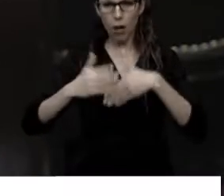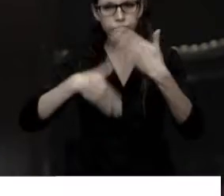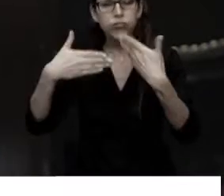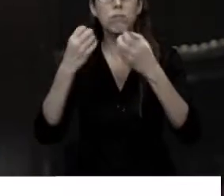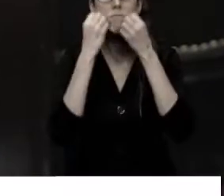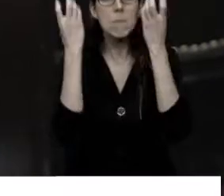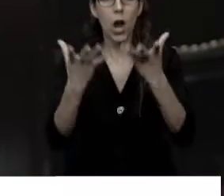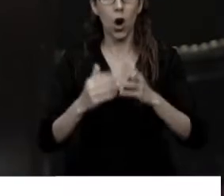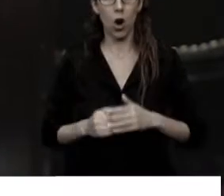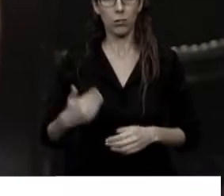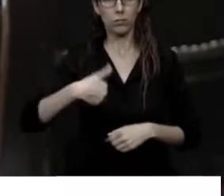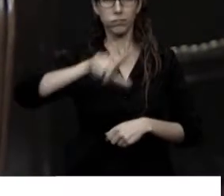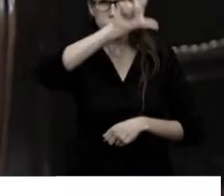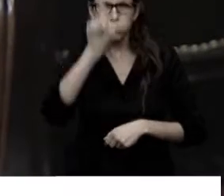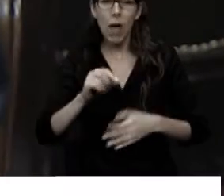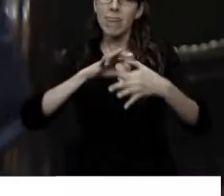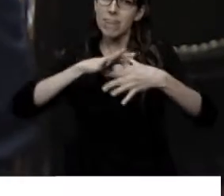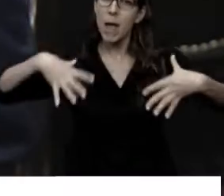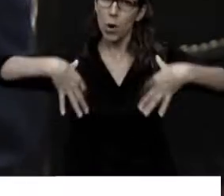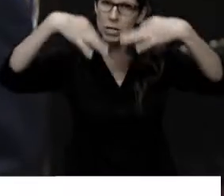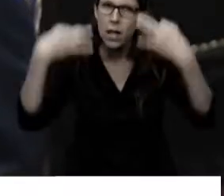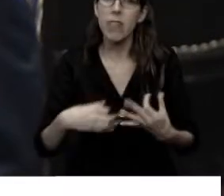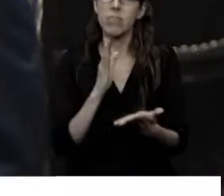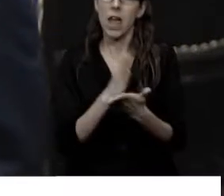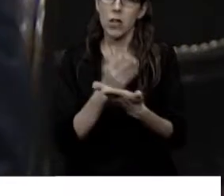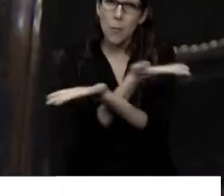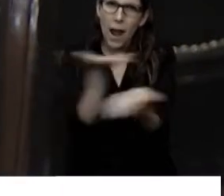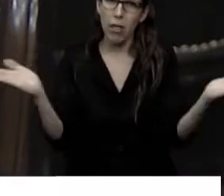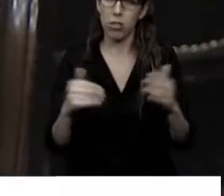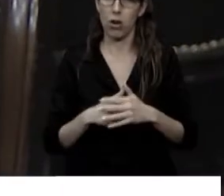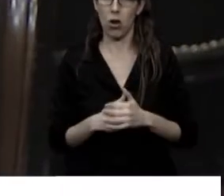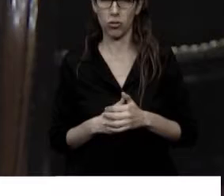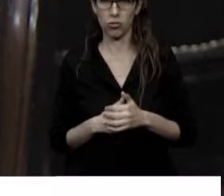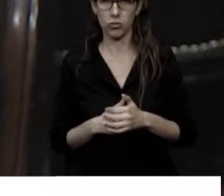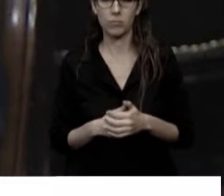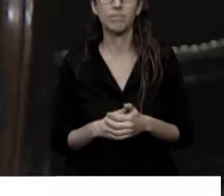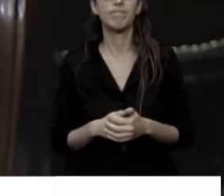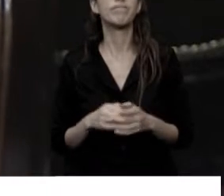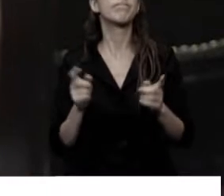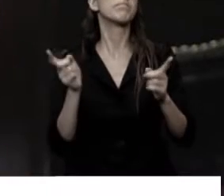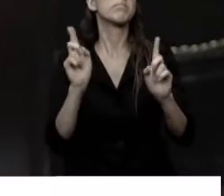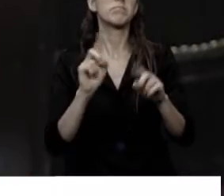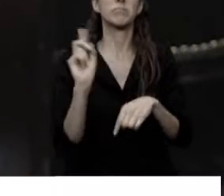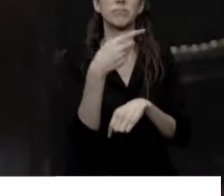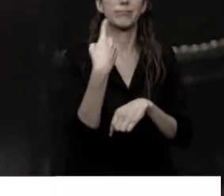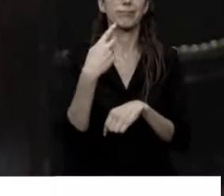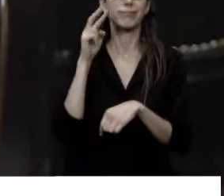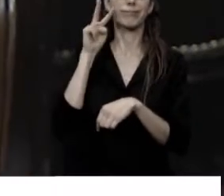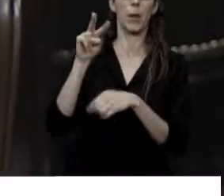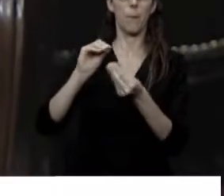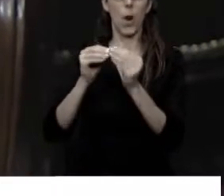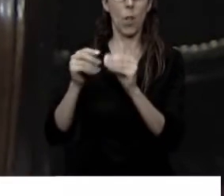una república con democracia y derechos para toda la ciudadanía, en que no seamos indiferentes ante los